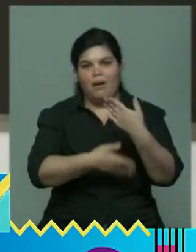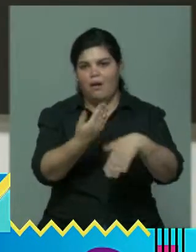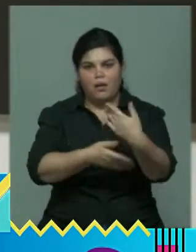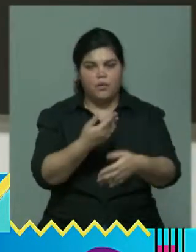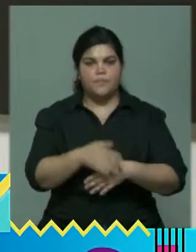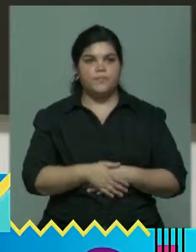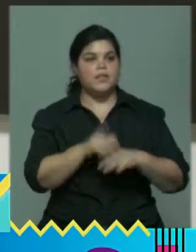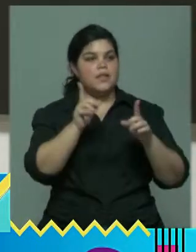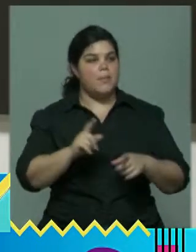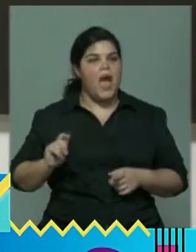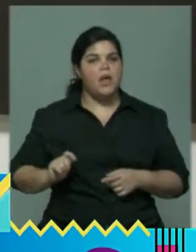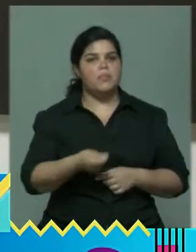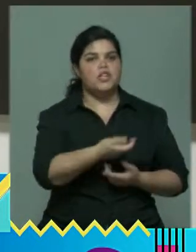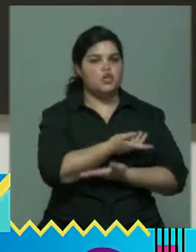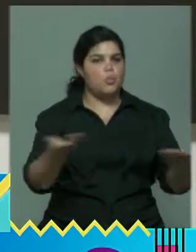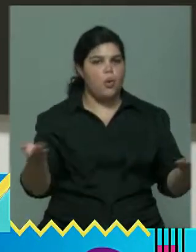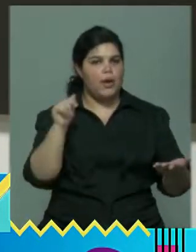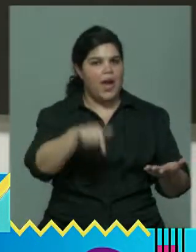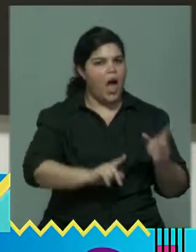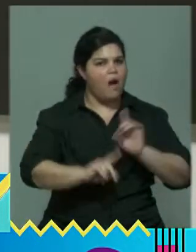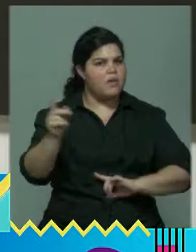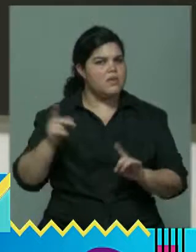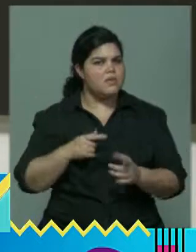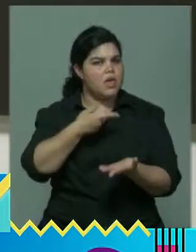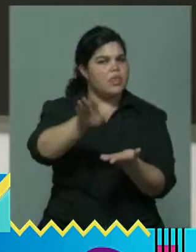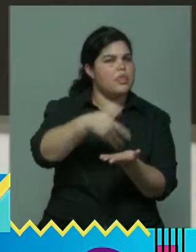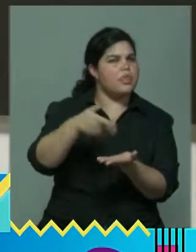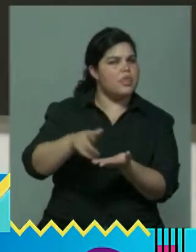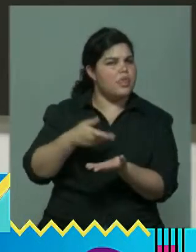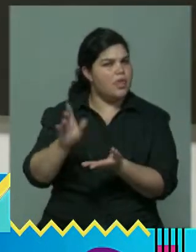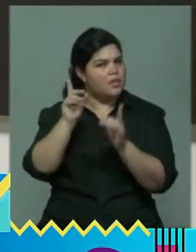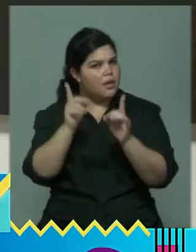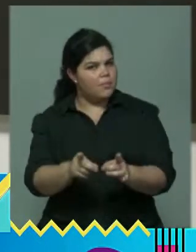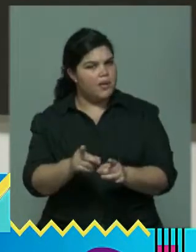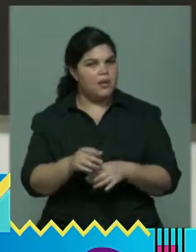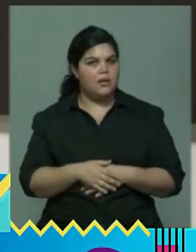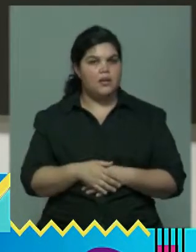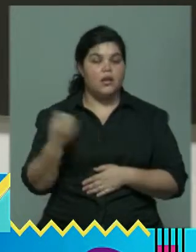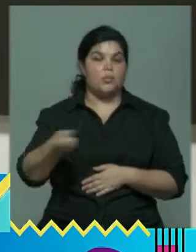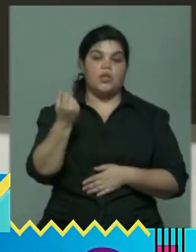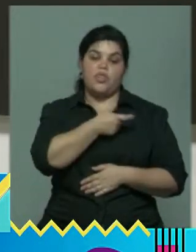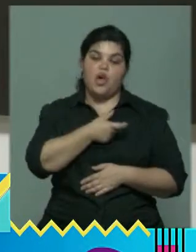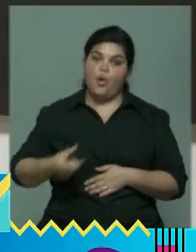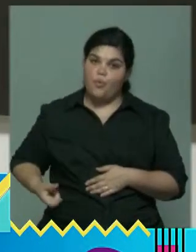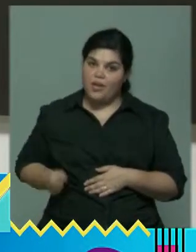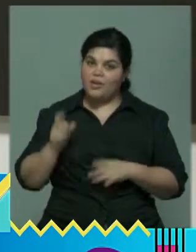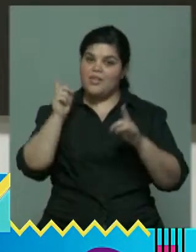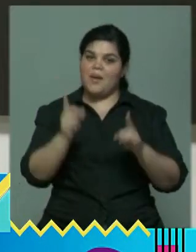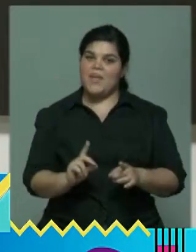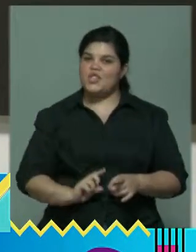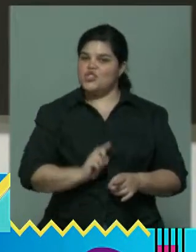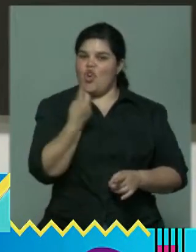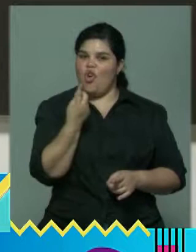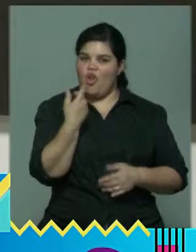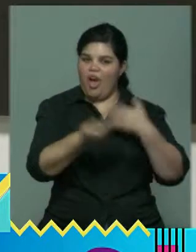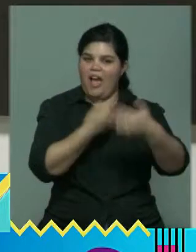a veces peca de este tipo de discriminación muchas veces. Entonces, bueno, es que el Estado tiene que en sí mismo empezar a